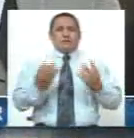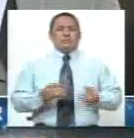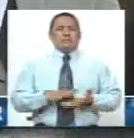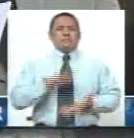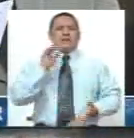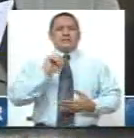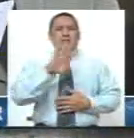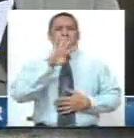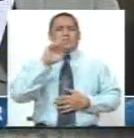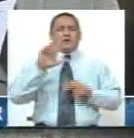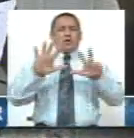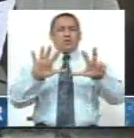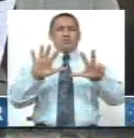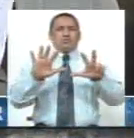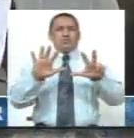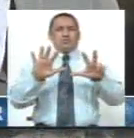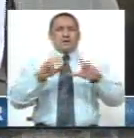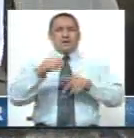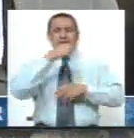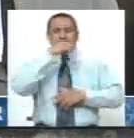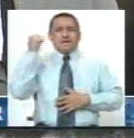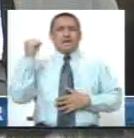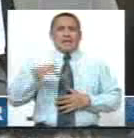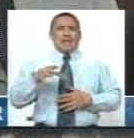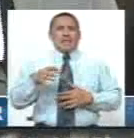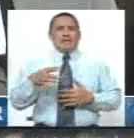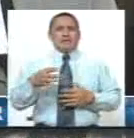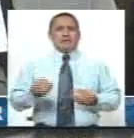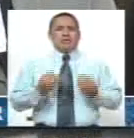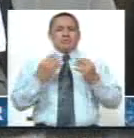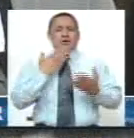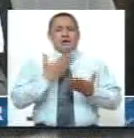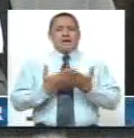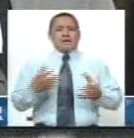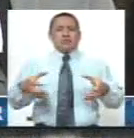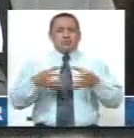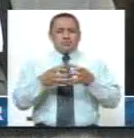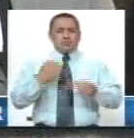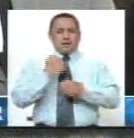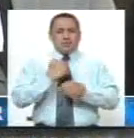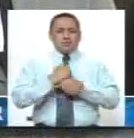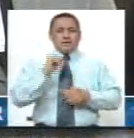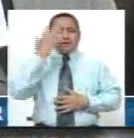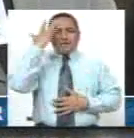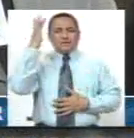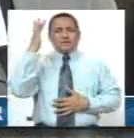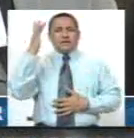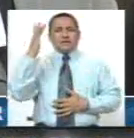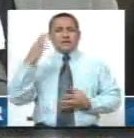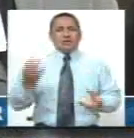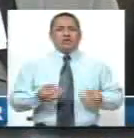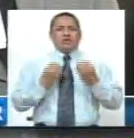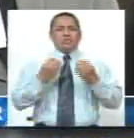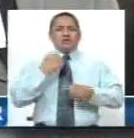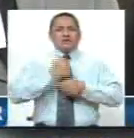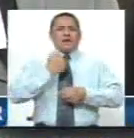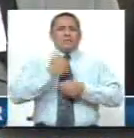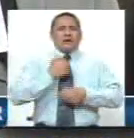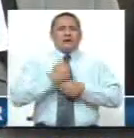de 48 granadas de guerra, gracias al servicio de inteligencia, ha